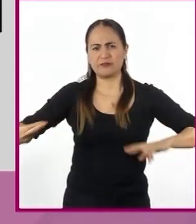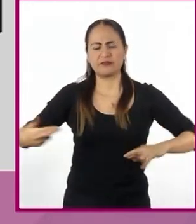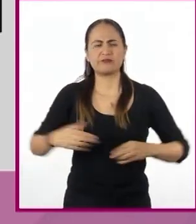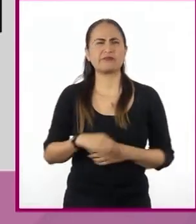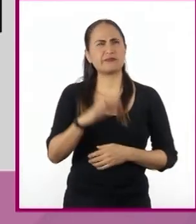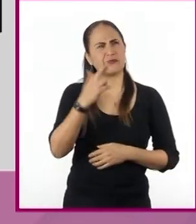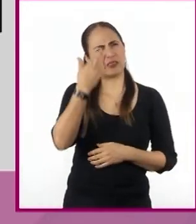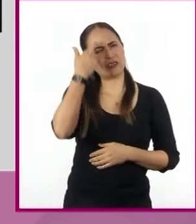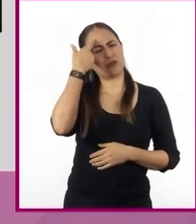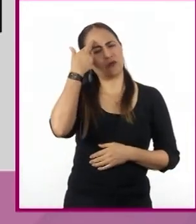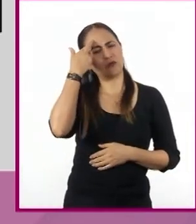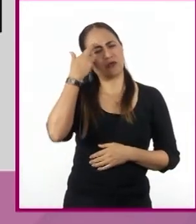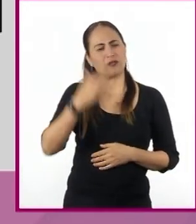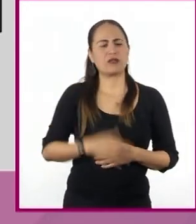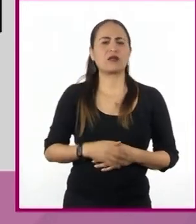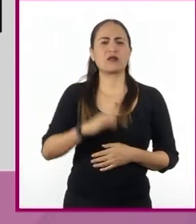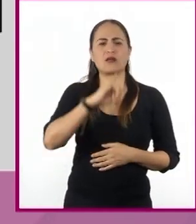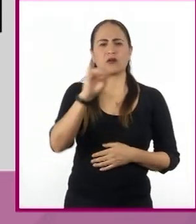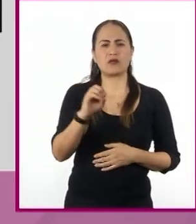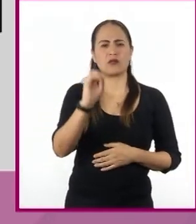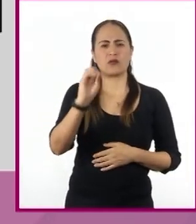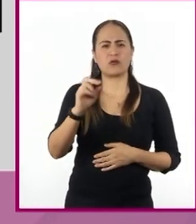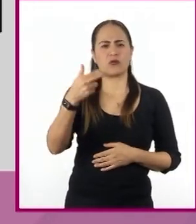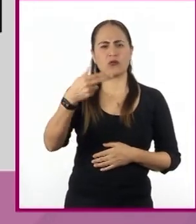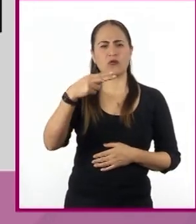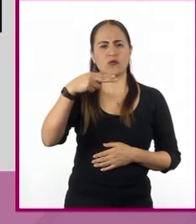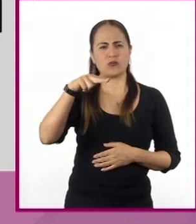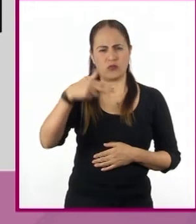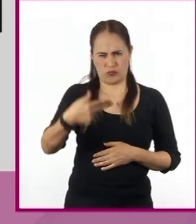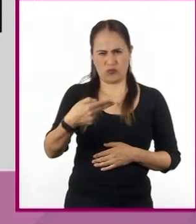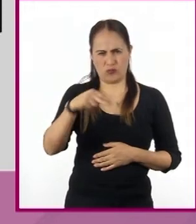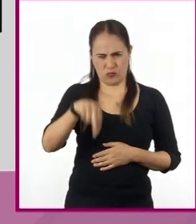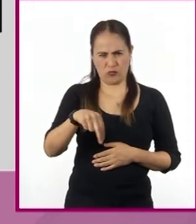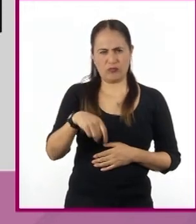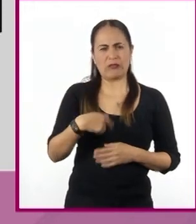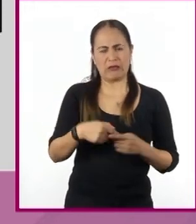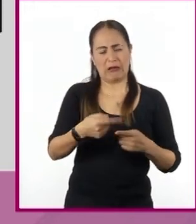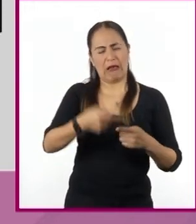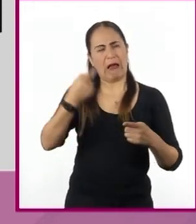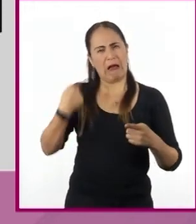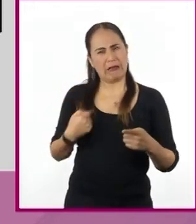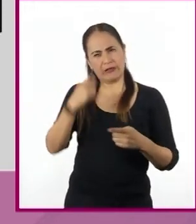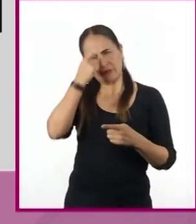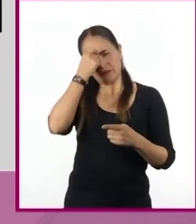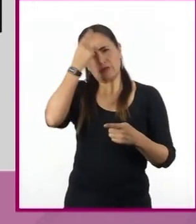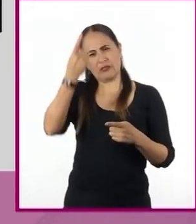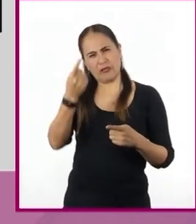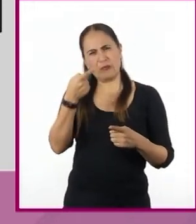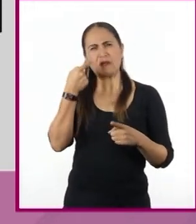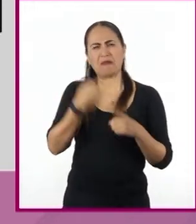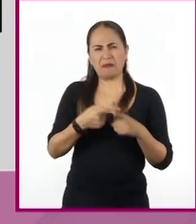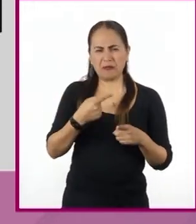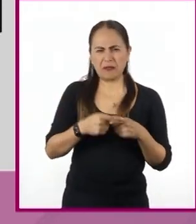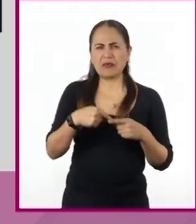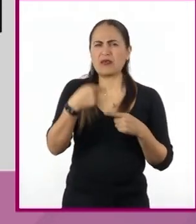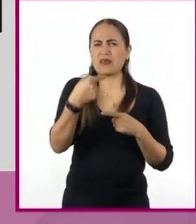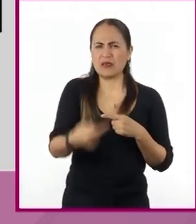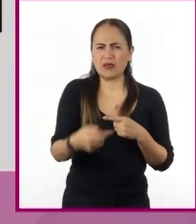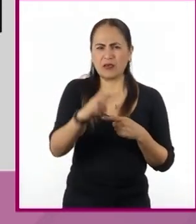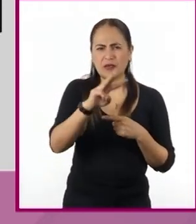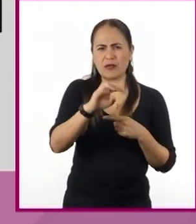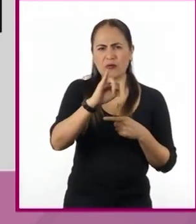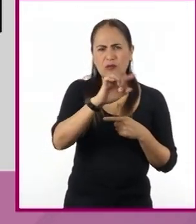Recuerdo que John Kay había inventado la máquina que precedió a esa hiladora, pero ¿acaso fue